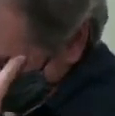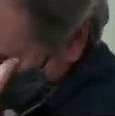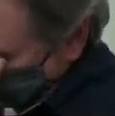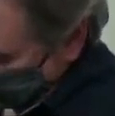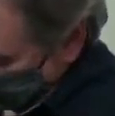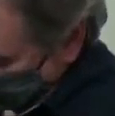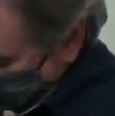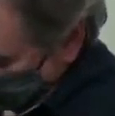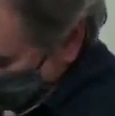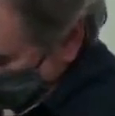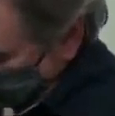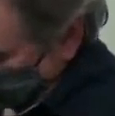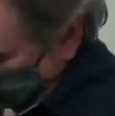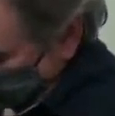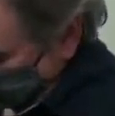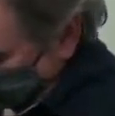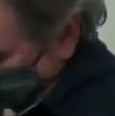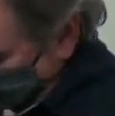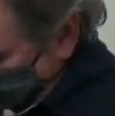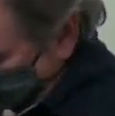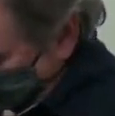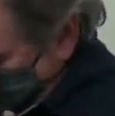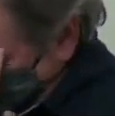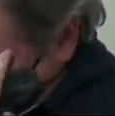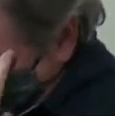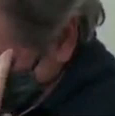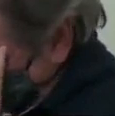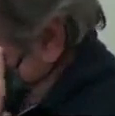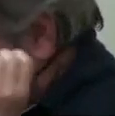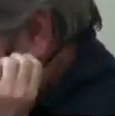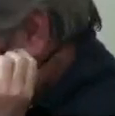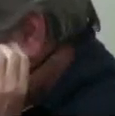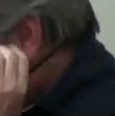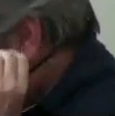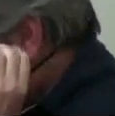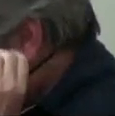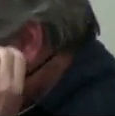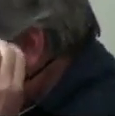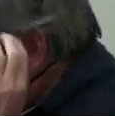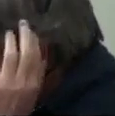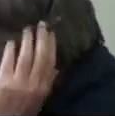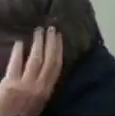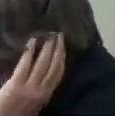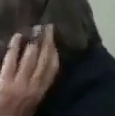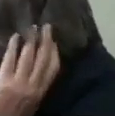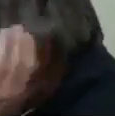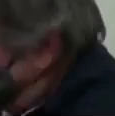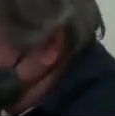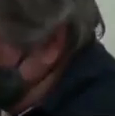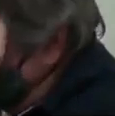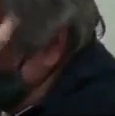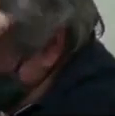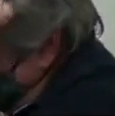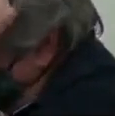justamente... Se dieron positivo 23 test para reclusos de la unidad penitenciaria 1,